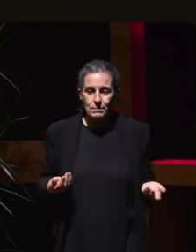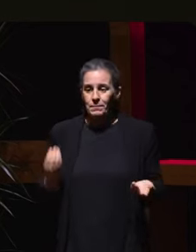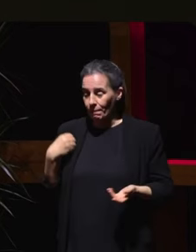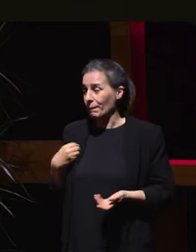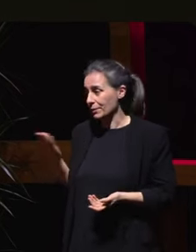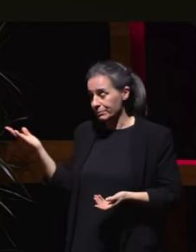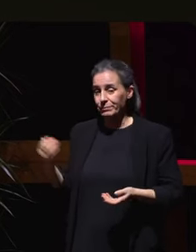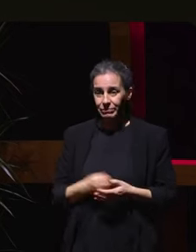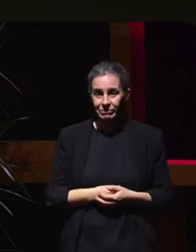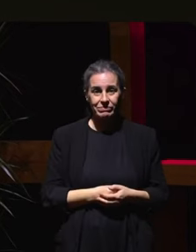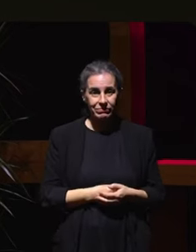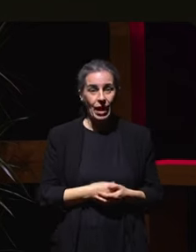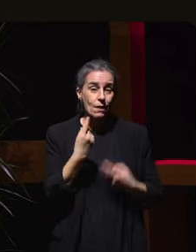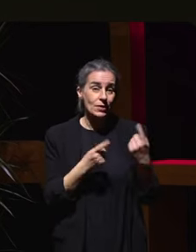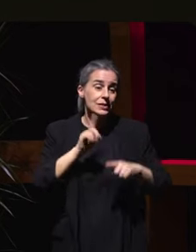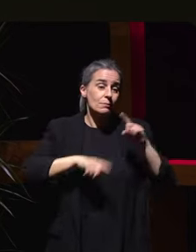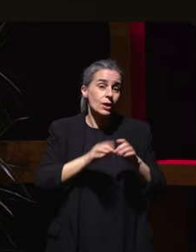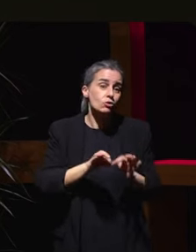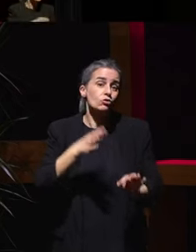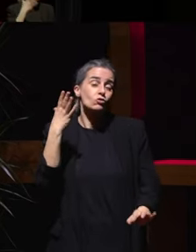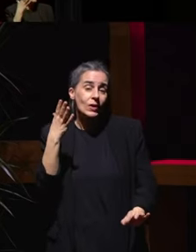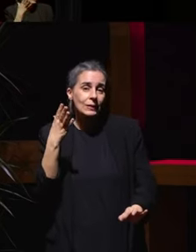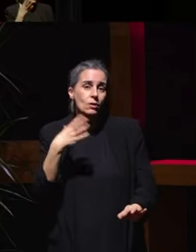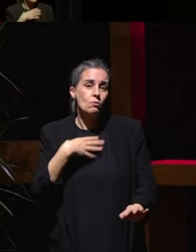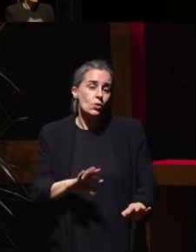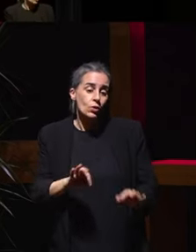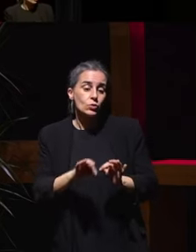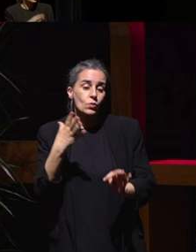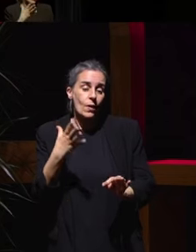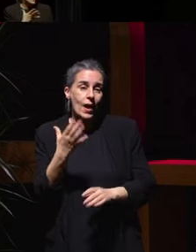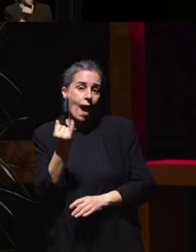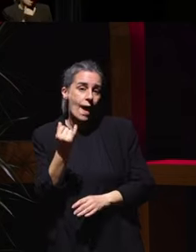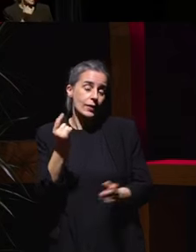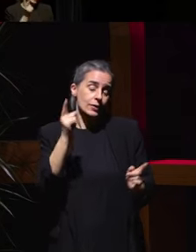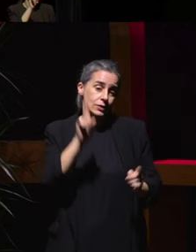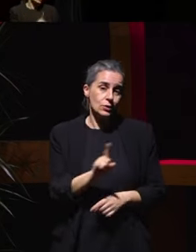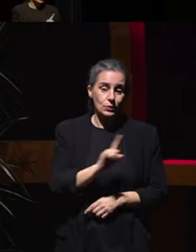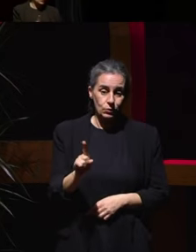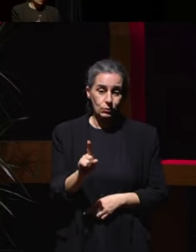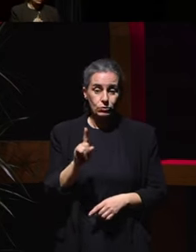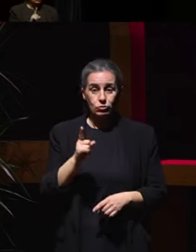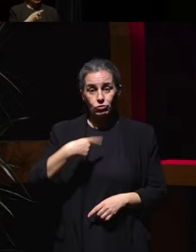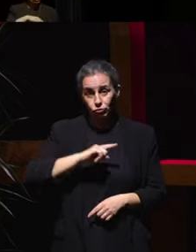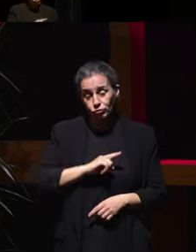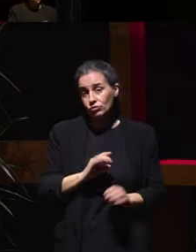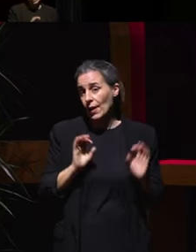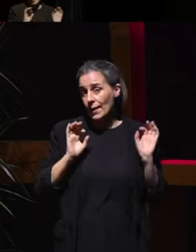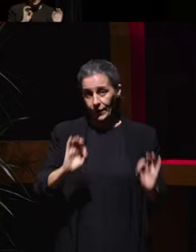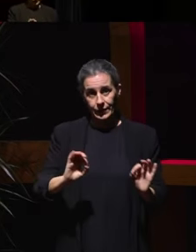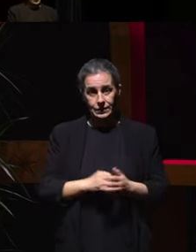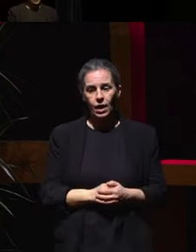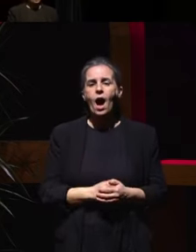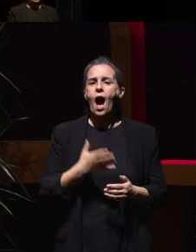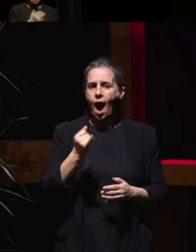suerte. Claro. Suerte. Y la suerte no siempre se consigue de la manera que nosotros pensamos. Eso es así. Claro que hay